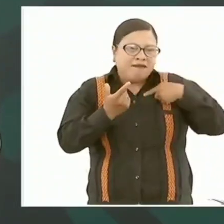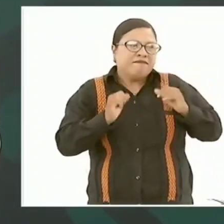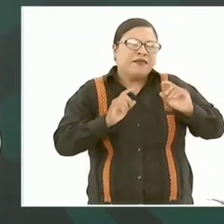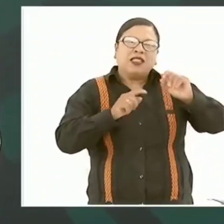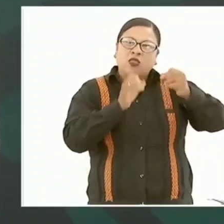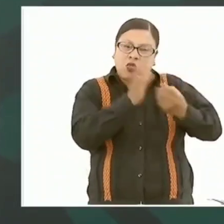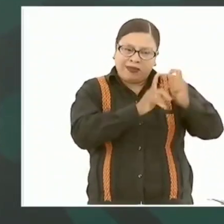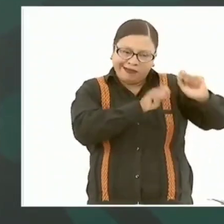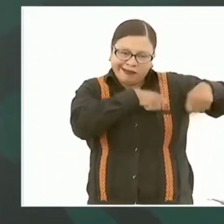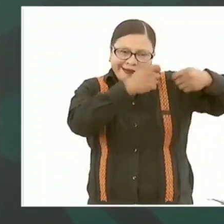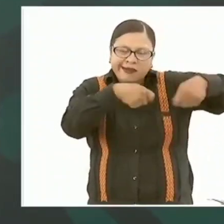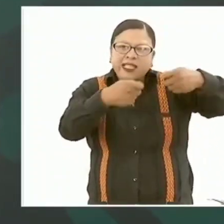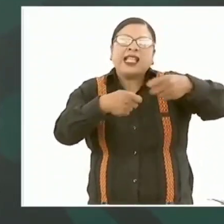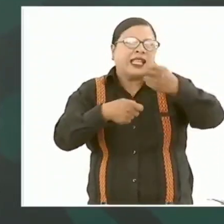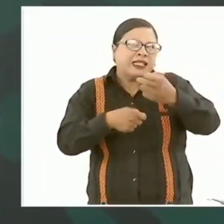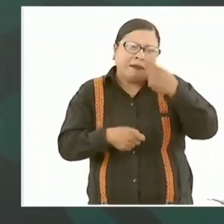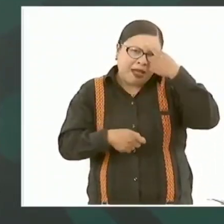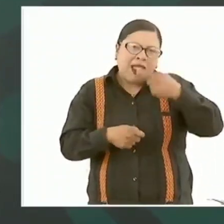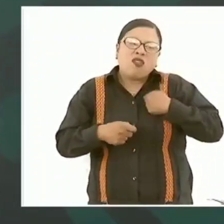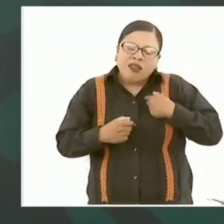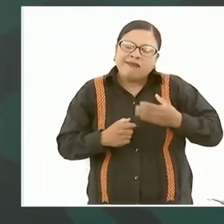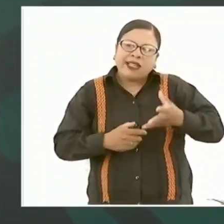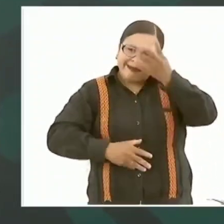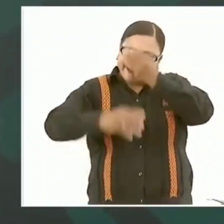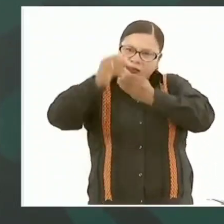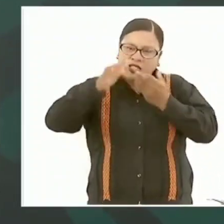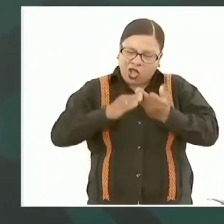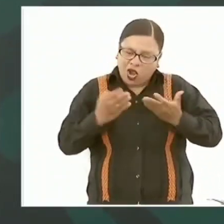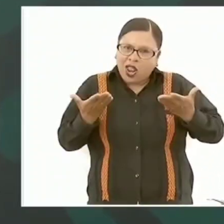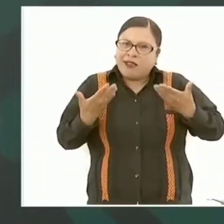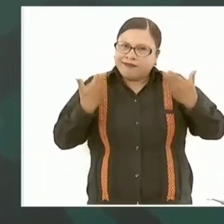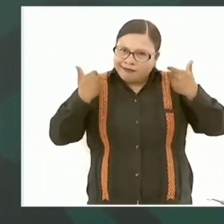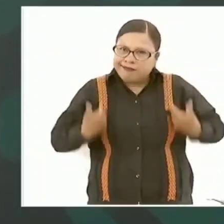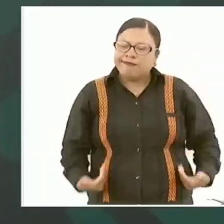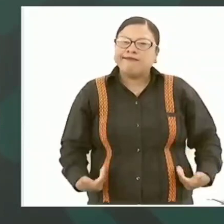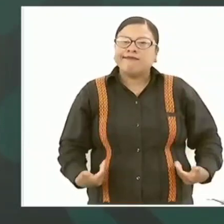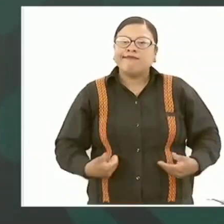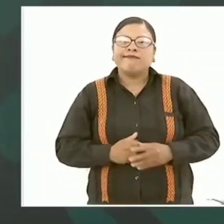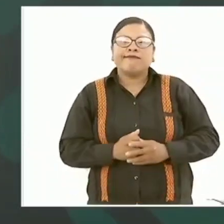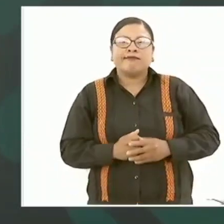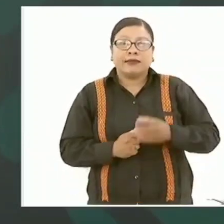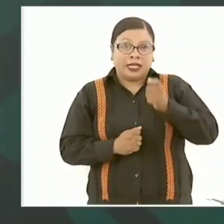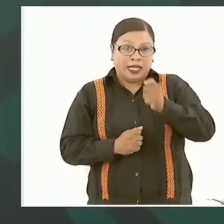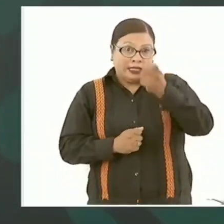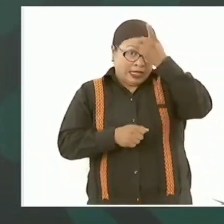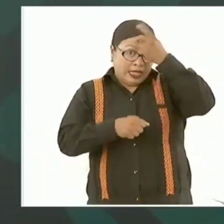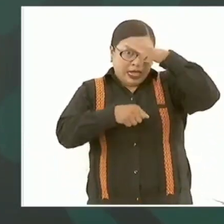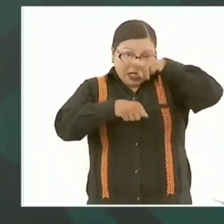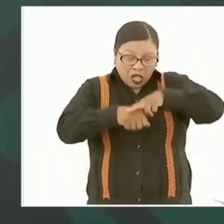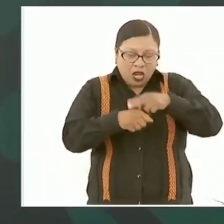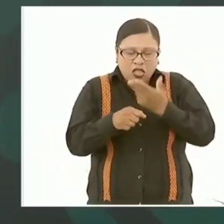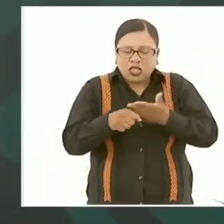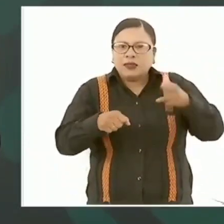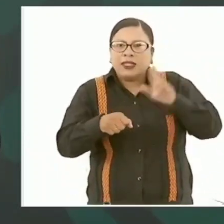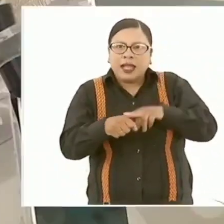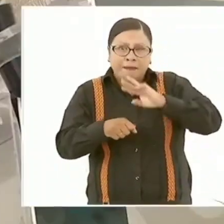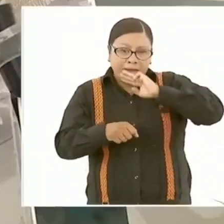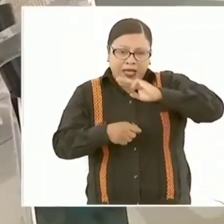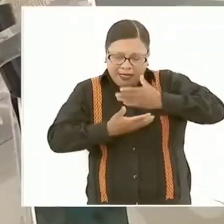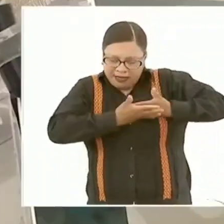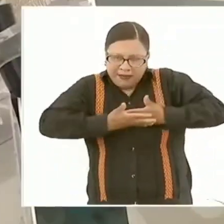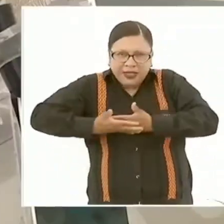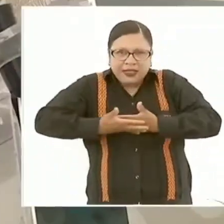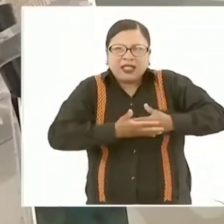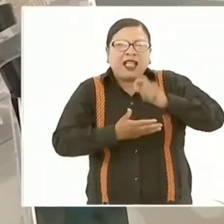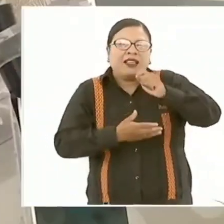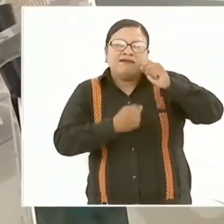que este país me ha dado de formarme de lo que ahora soy. Ser director de un hospital materno-infantil para mí es